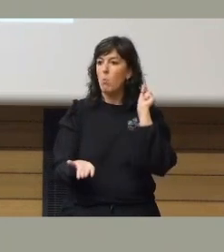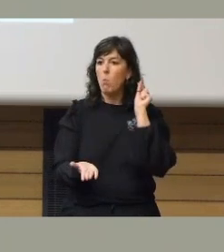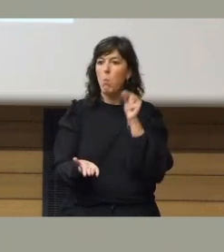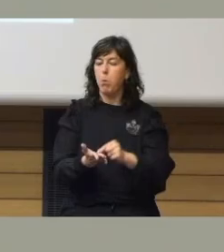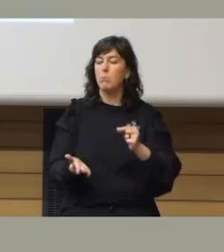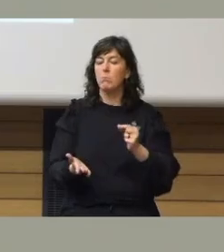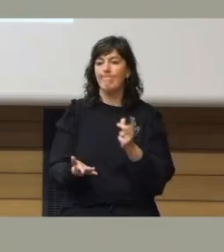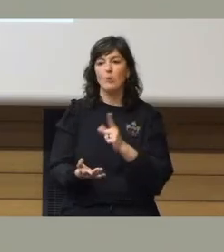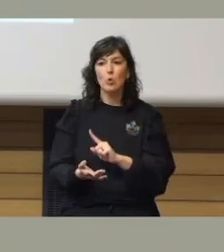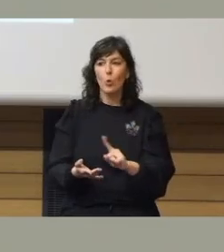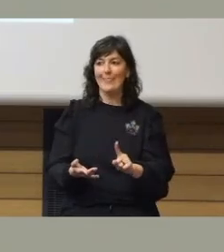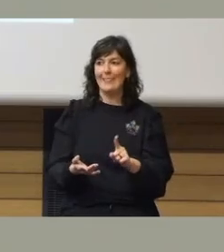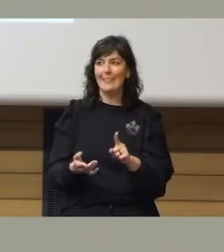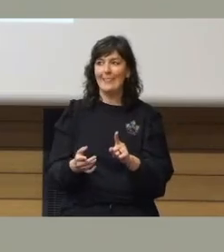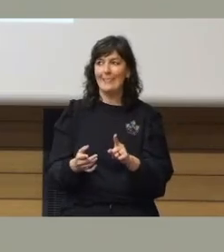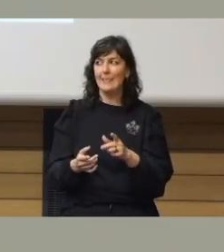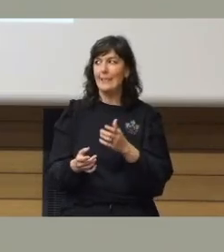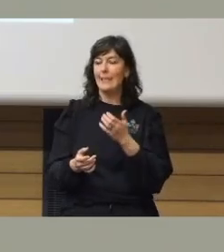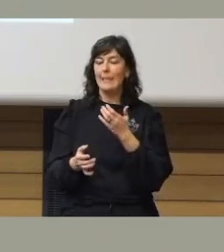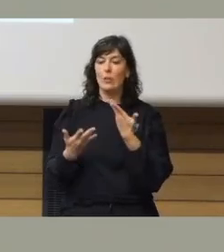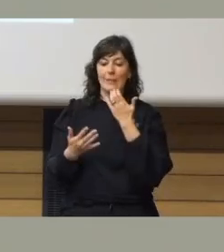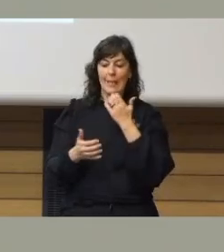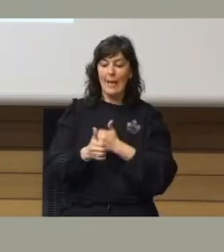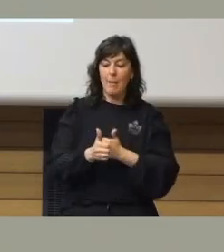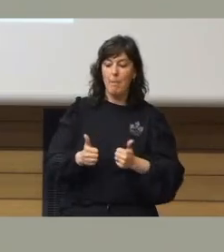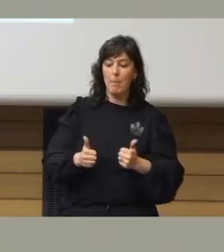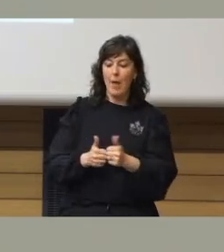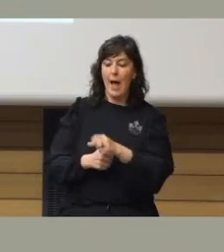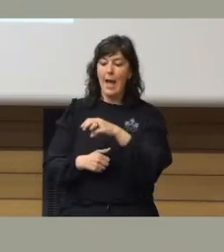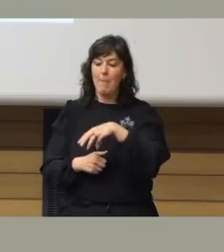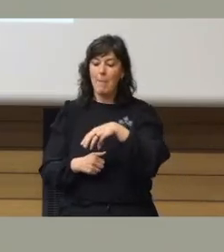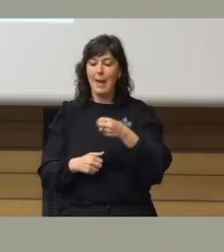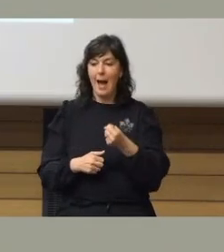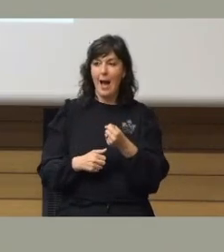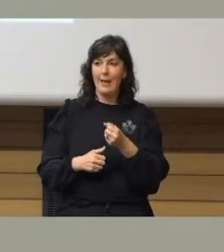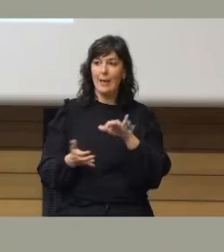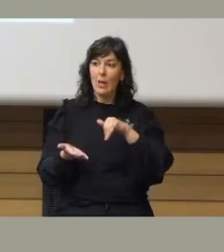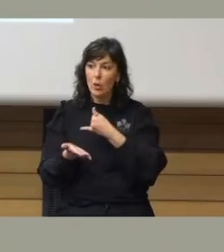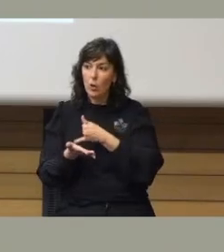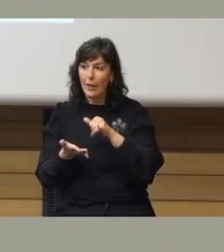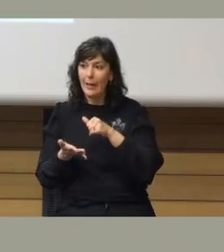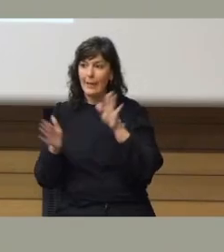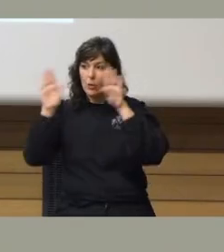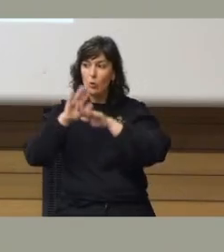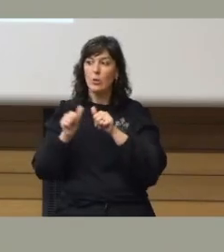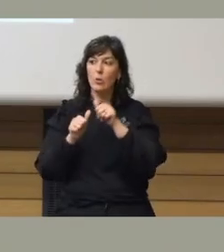Esto es un indicador de si tengo que priorizar entre MDMA y cocaína en la noche, ¿qué voy a priorizar?